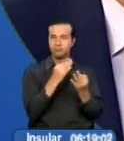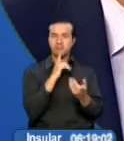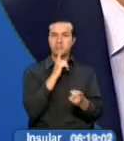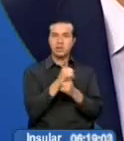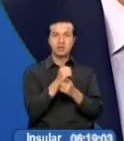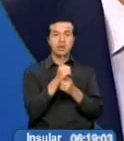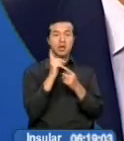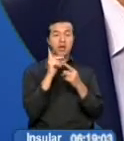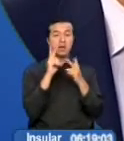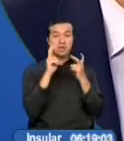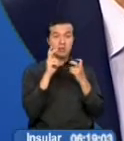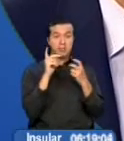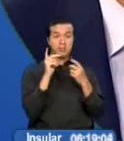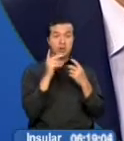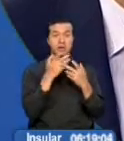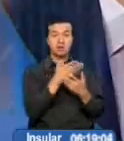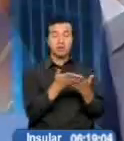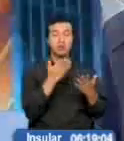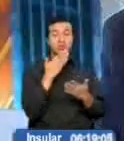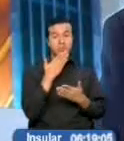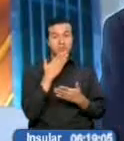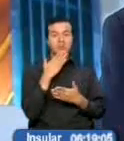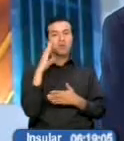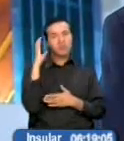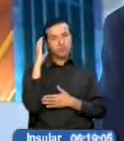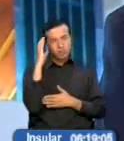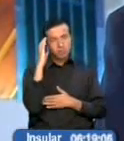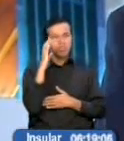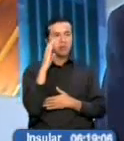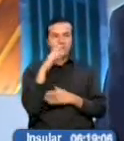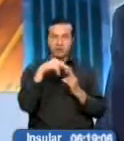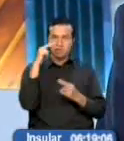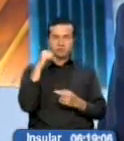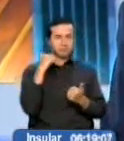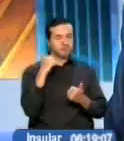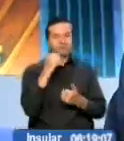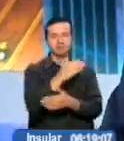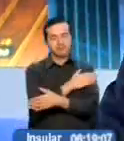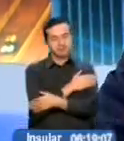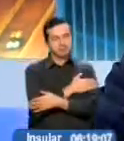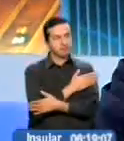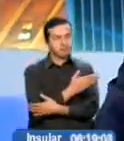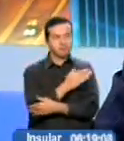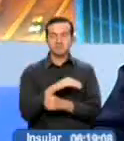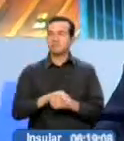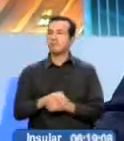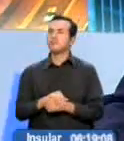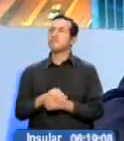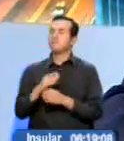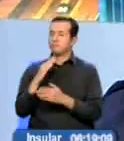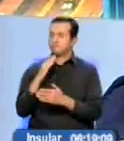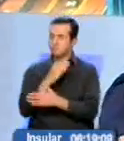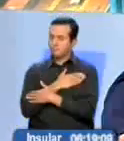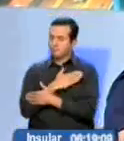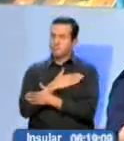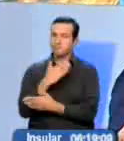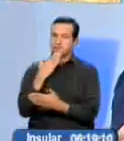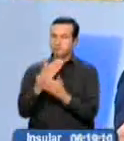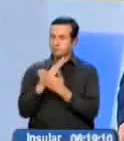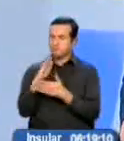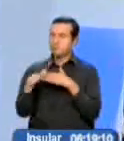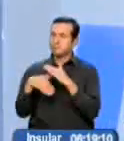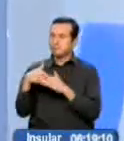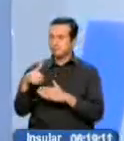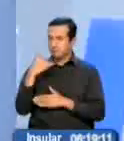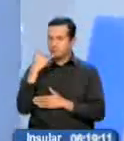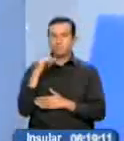por todas, se llegue a instrumentar por el bien de Colombia y de la región. Un fuerte abrazo, Juan Fernando. Un abrazo, Carlos. Muchas gracias por la